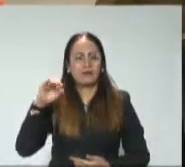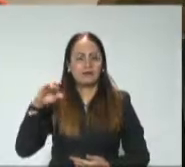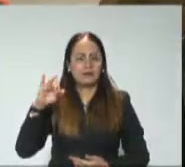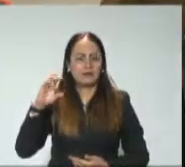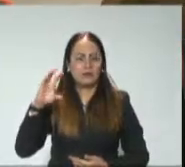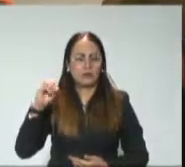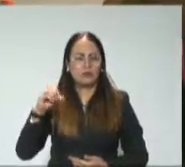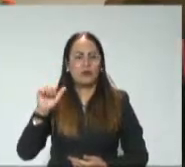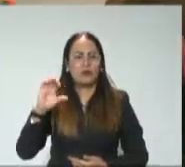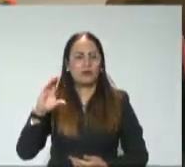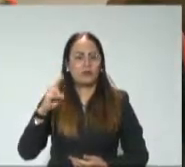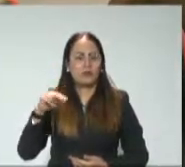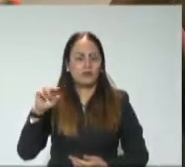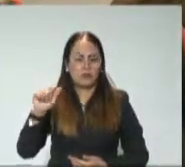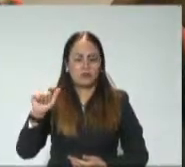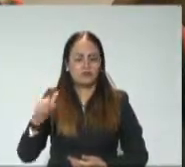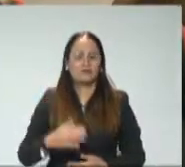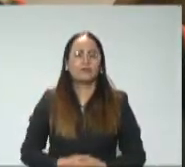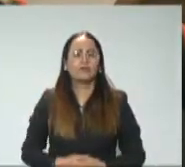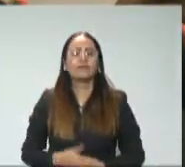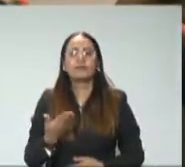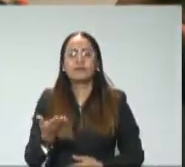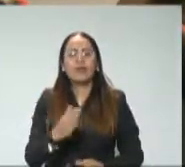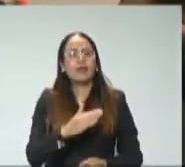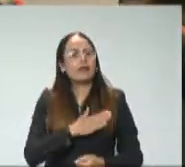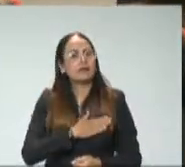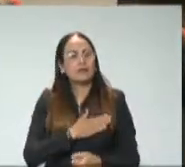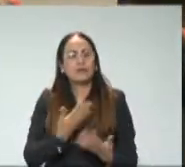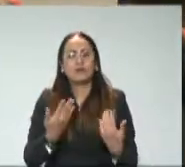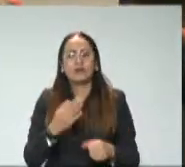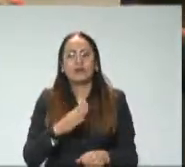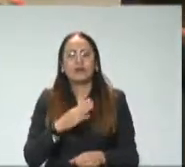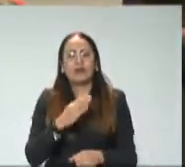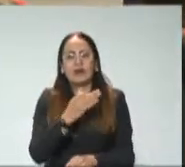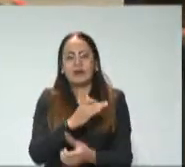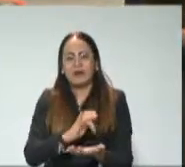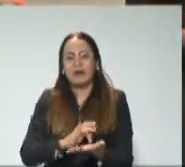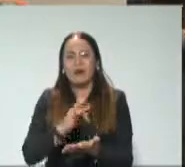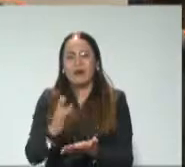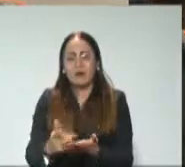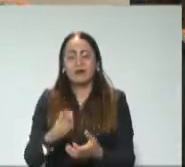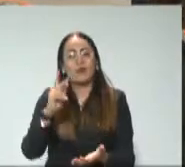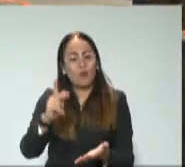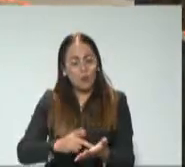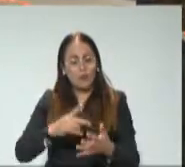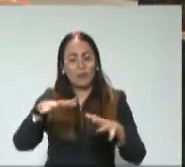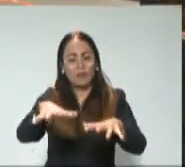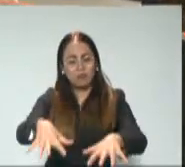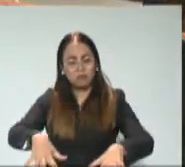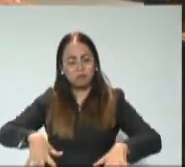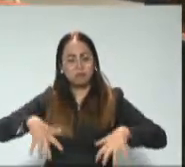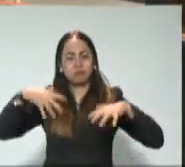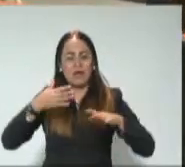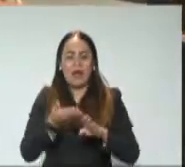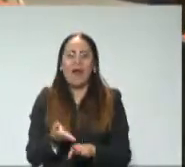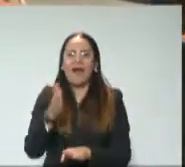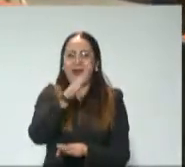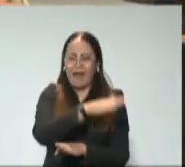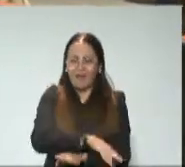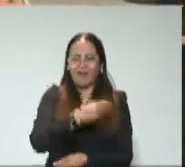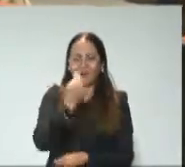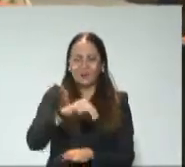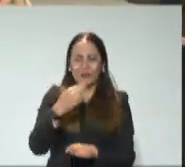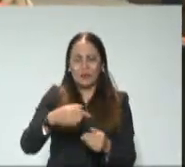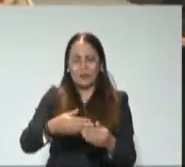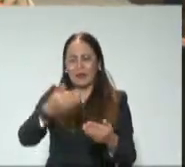llamas Muchísimas gracias una vez más en este auditorio que lleve el nombre de mi antecesor